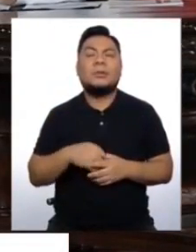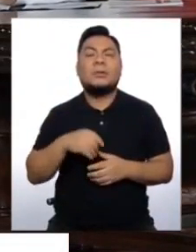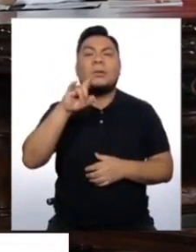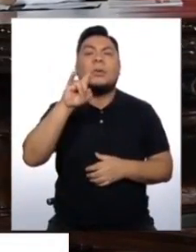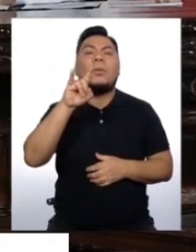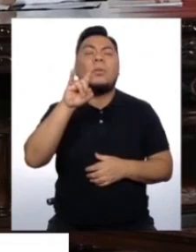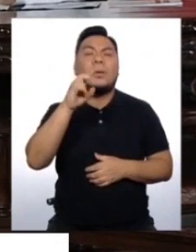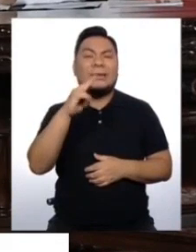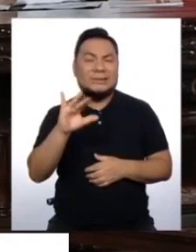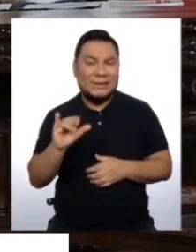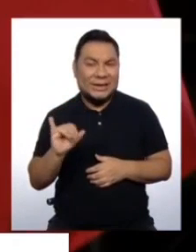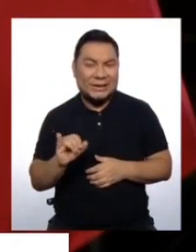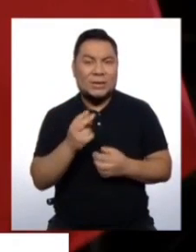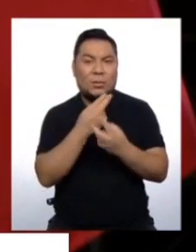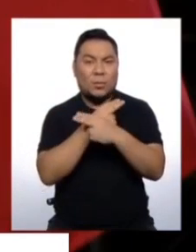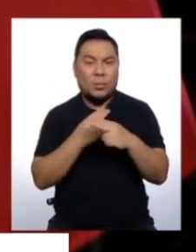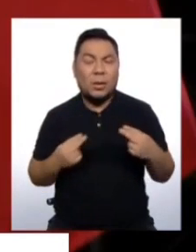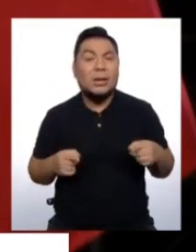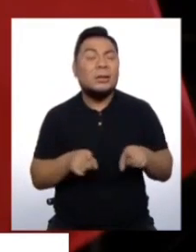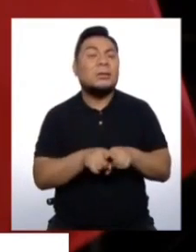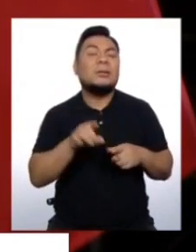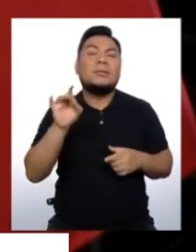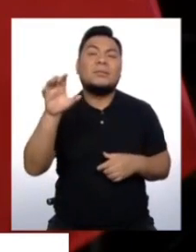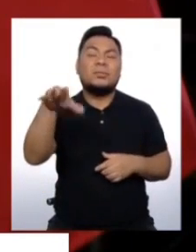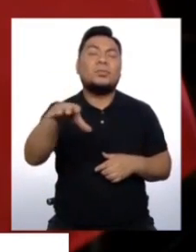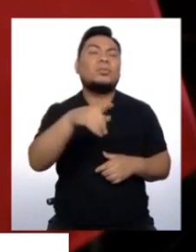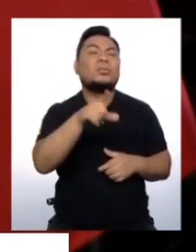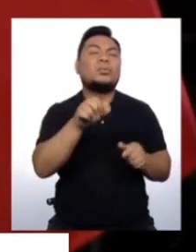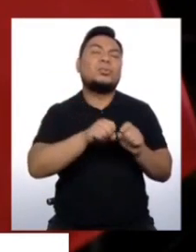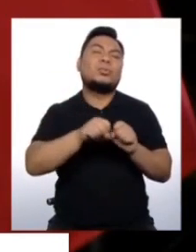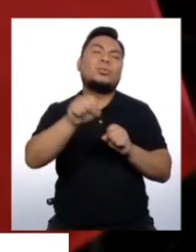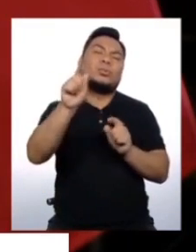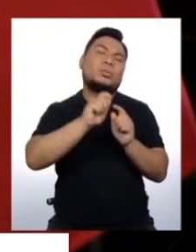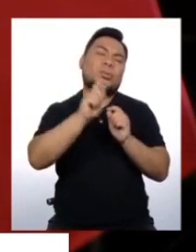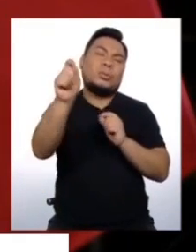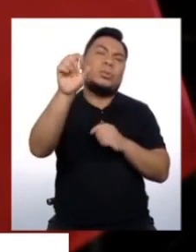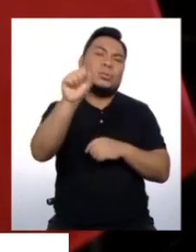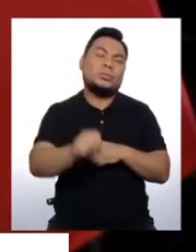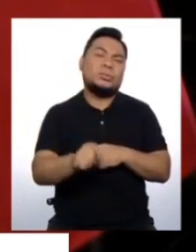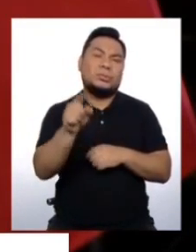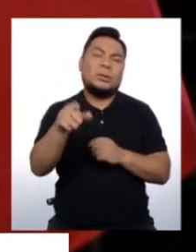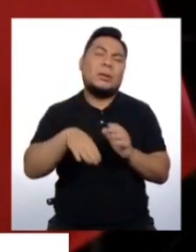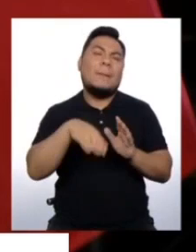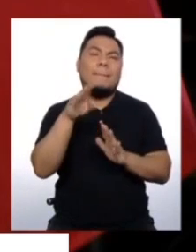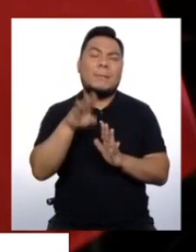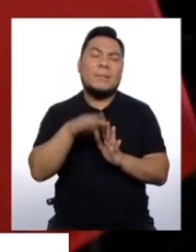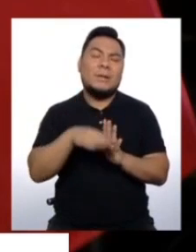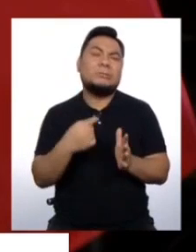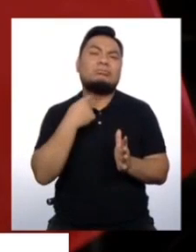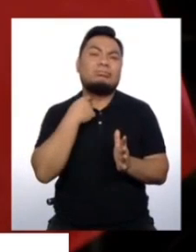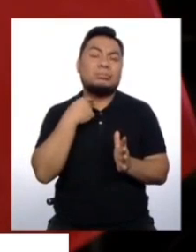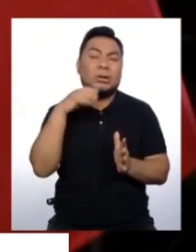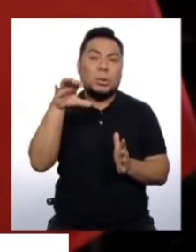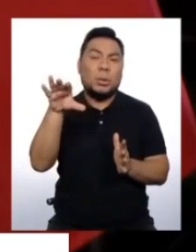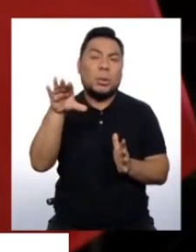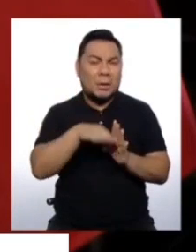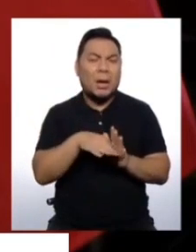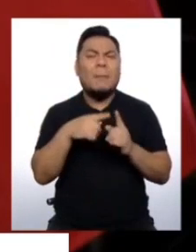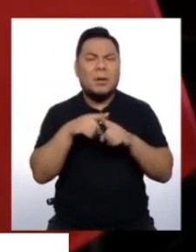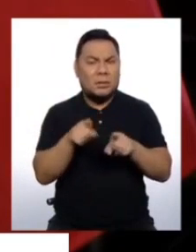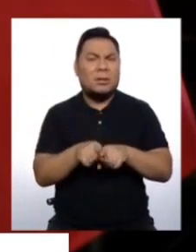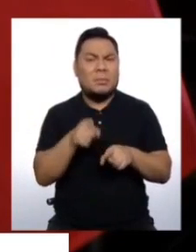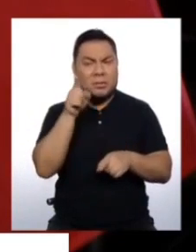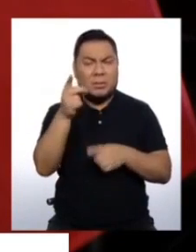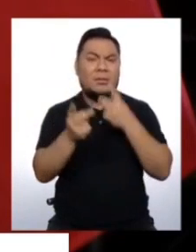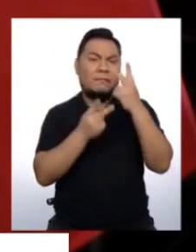Ucayali y las regiones del sur que tienen menos grado de afectación también han sido